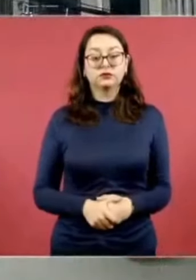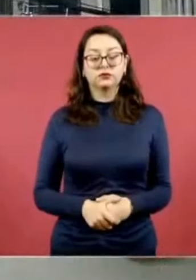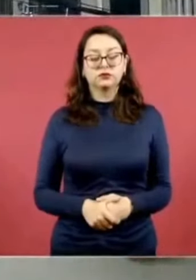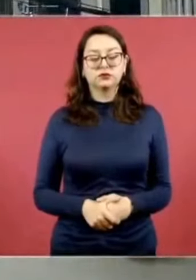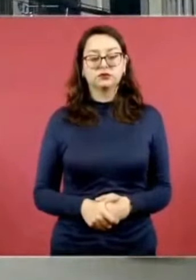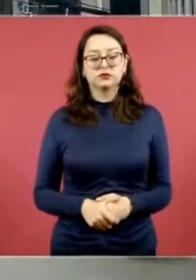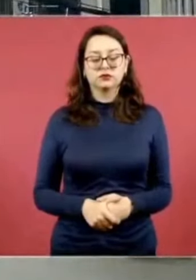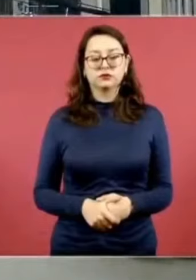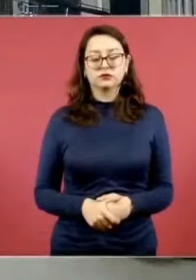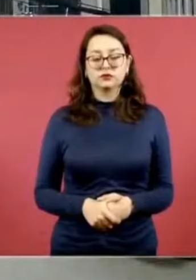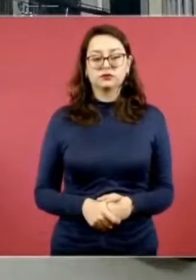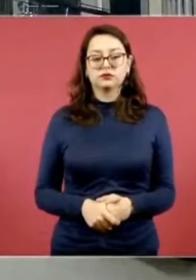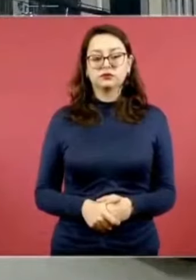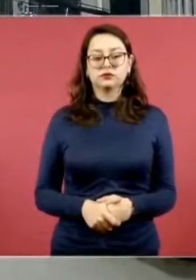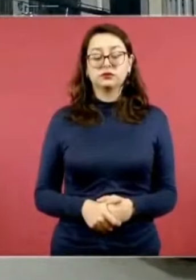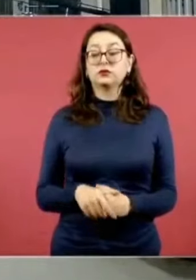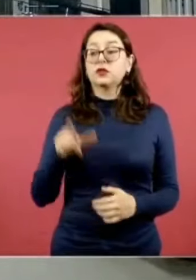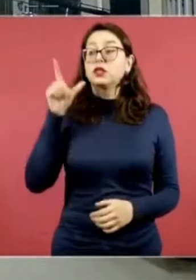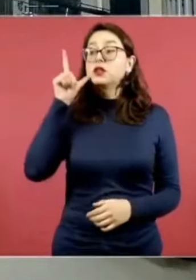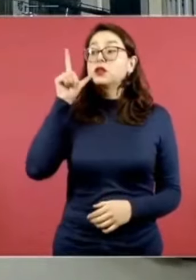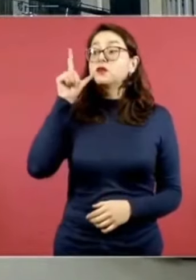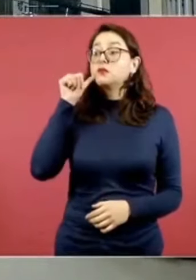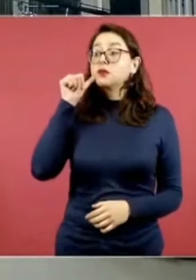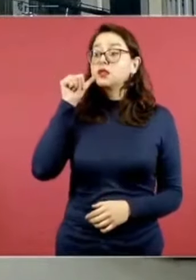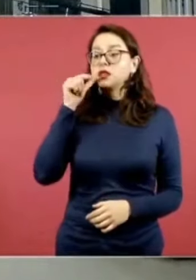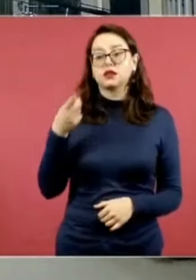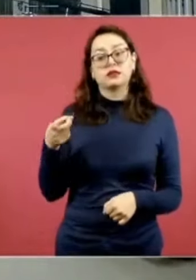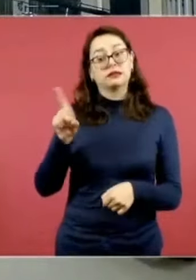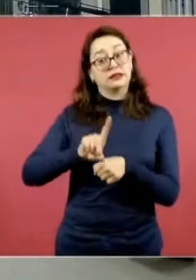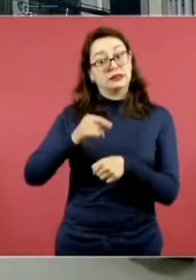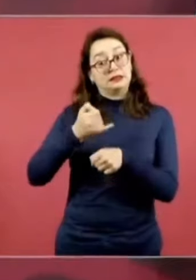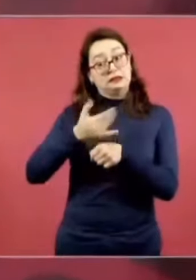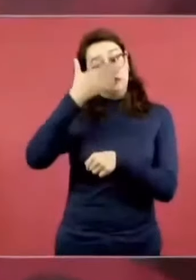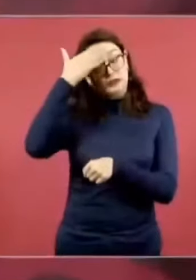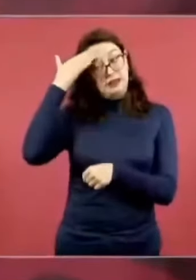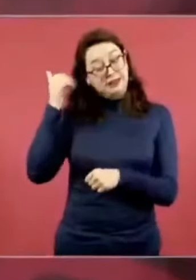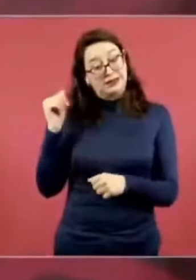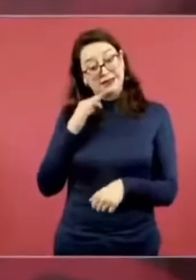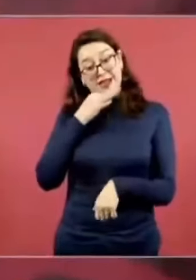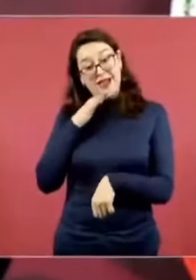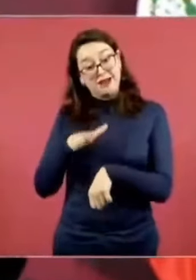Dice que mañana, dice Carlos, nada más que mañana es Día de los Inocentes.